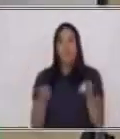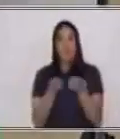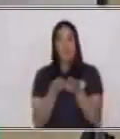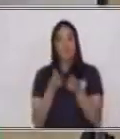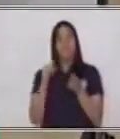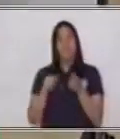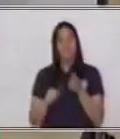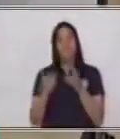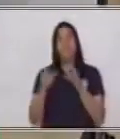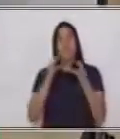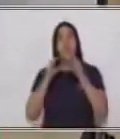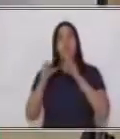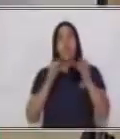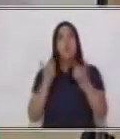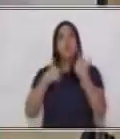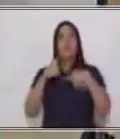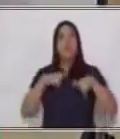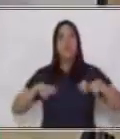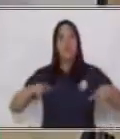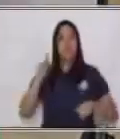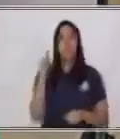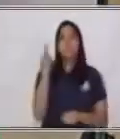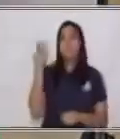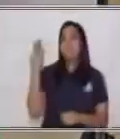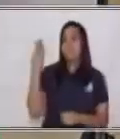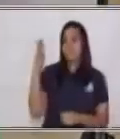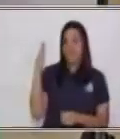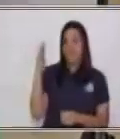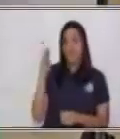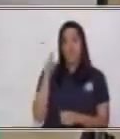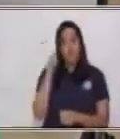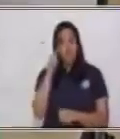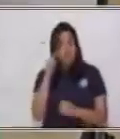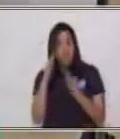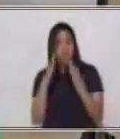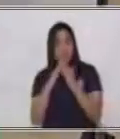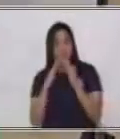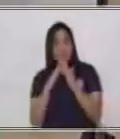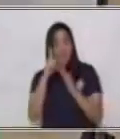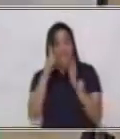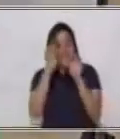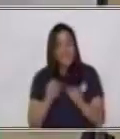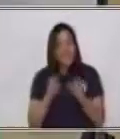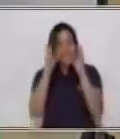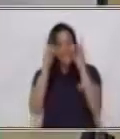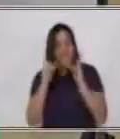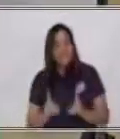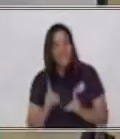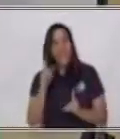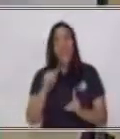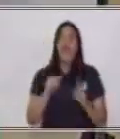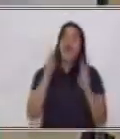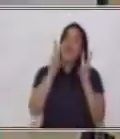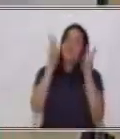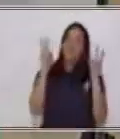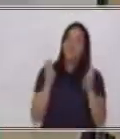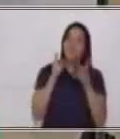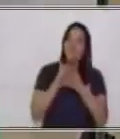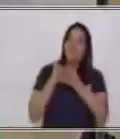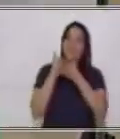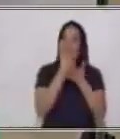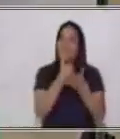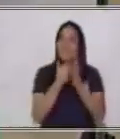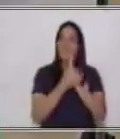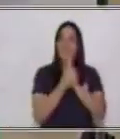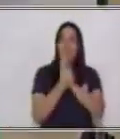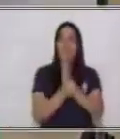de comunicación y lenguaje de primero básico. Si en casa hay alguna persona con discapacidad, este tema les ayudará a ejercitar